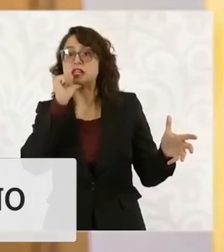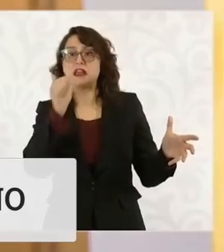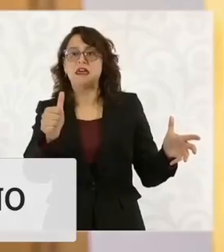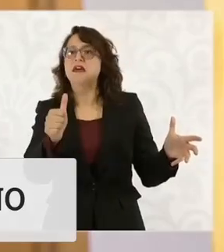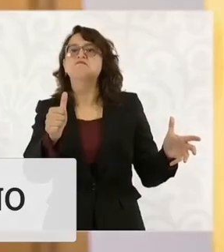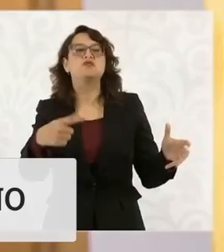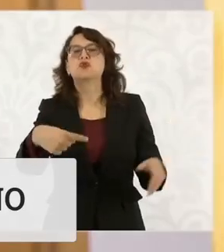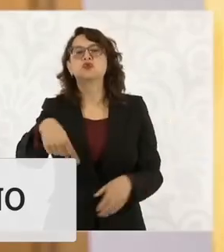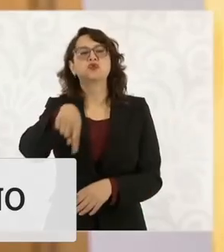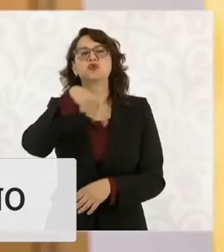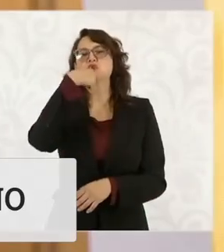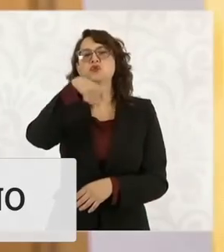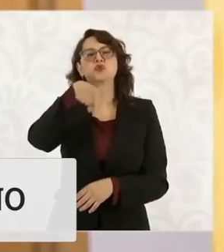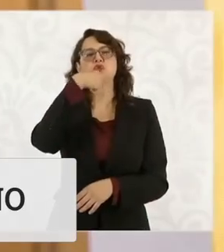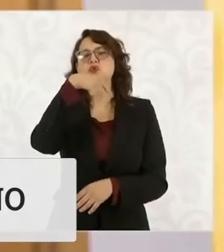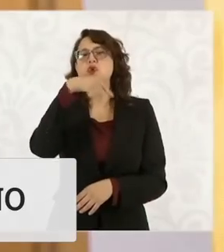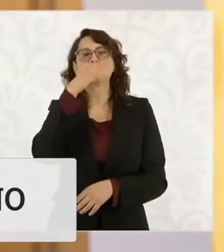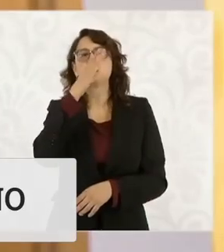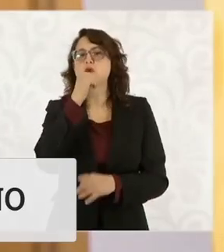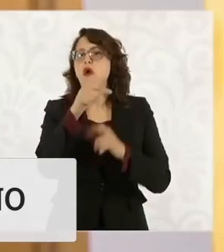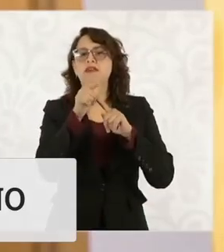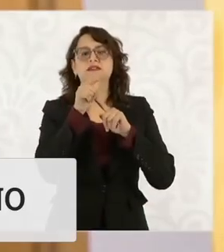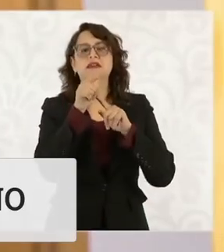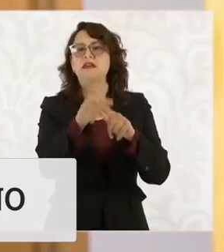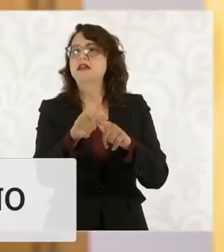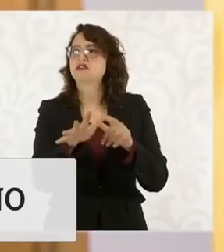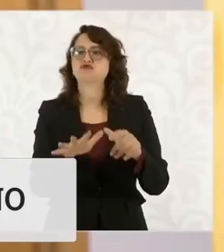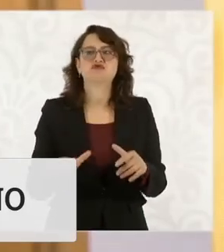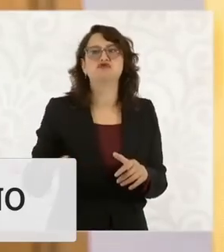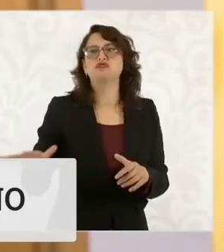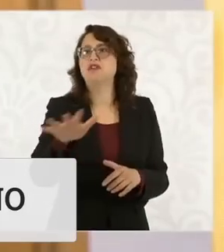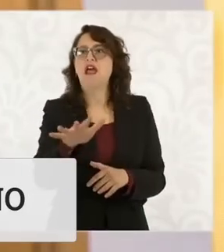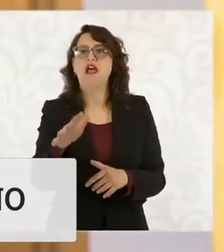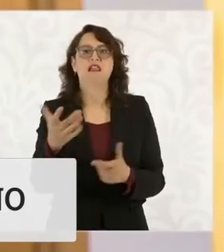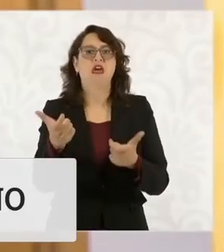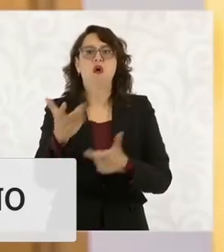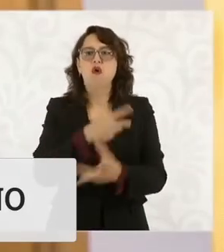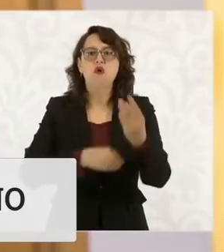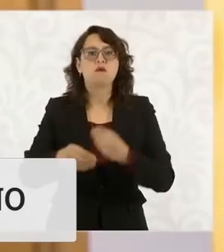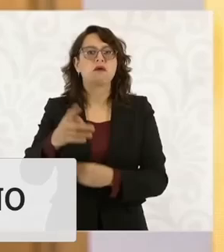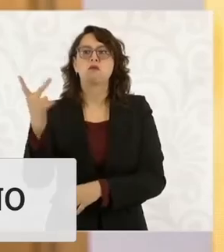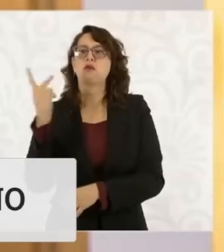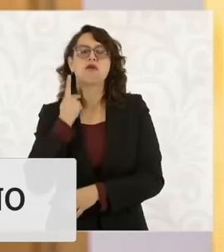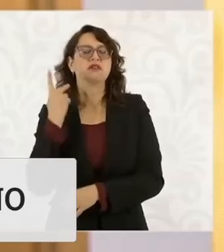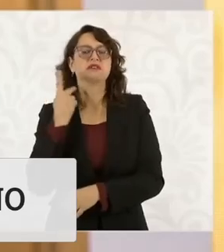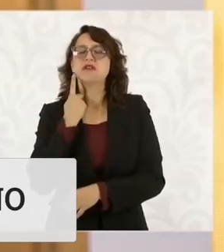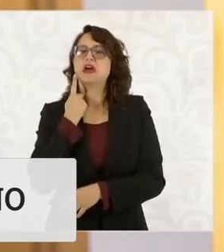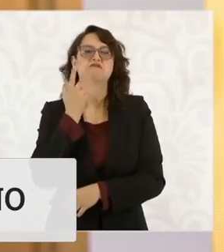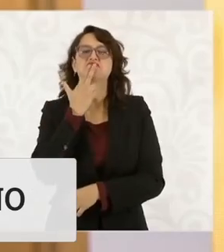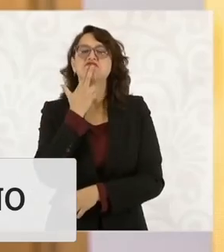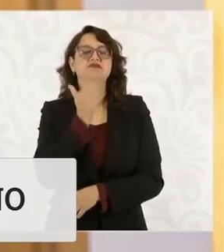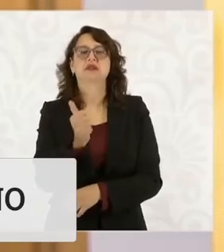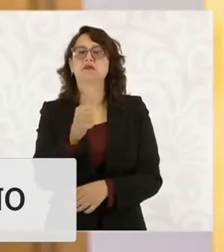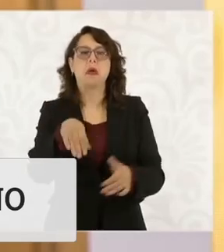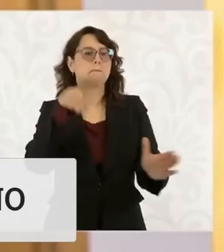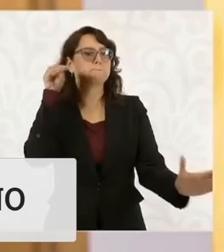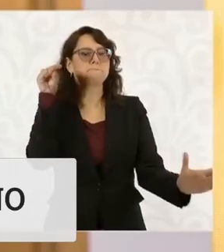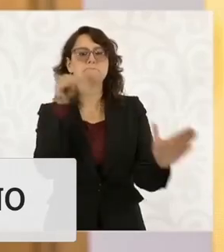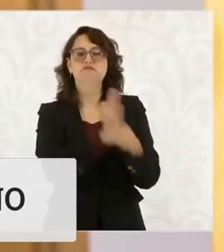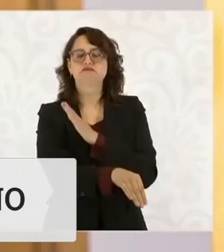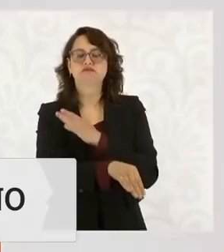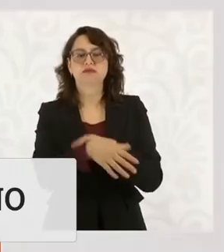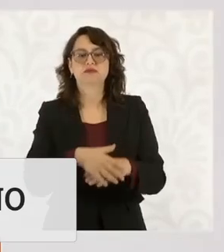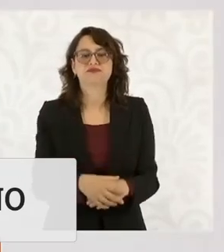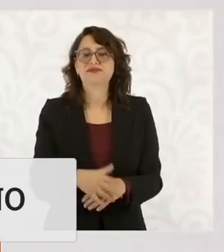ni social, ni económica, ni políticamente, y está destinado al fracaso. Su